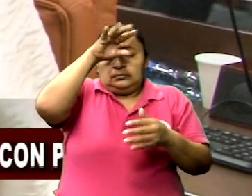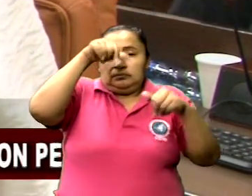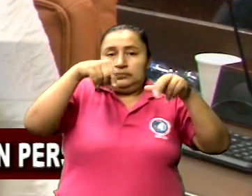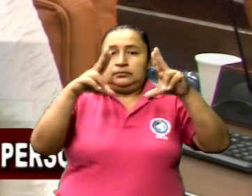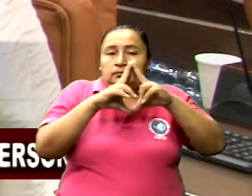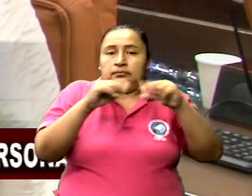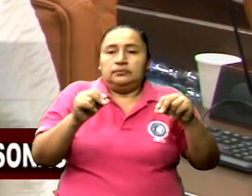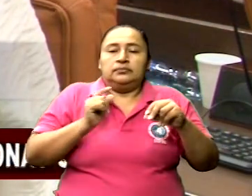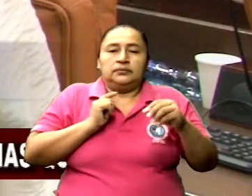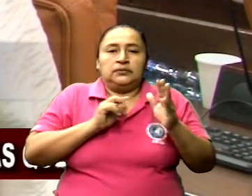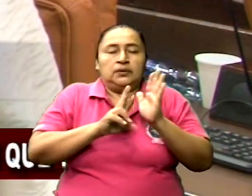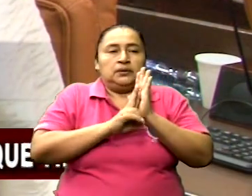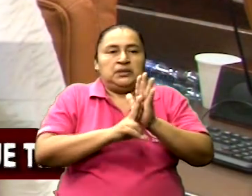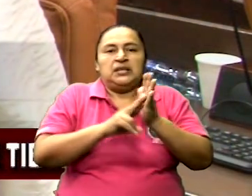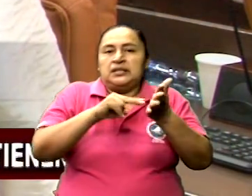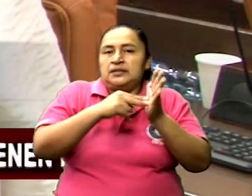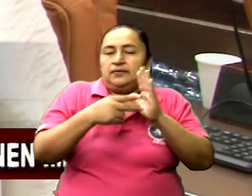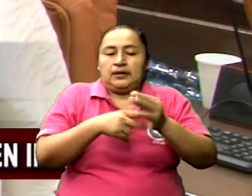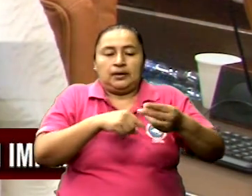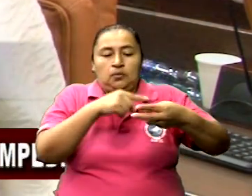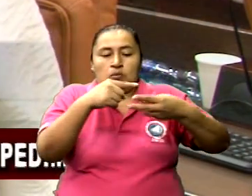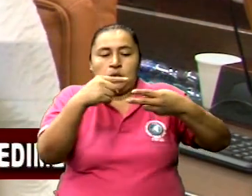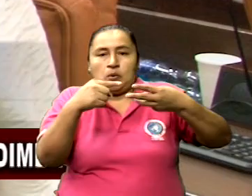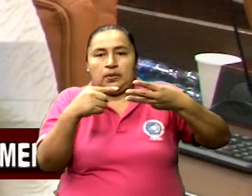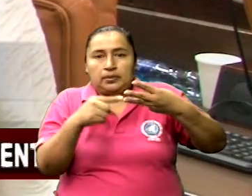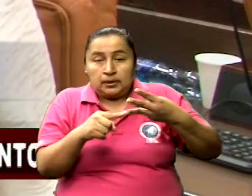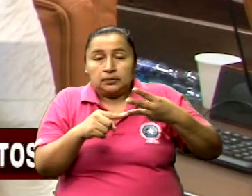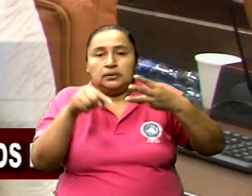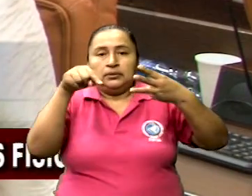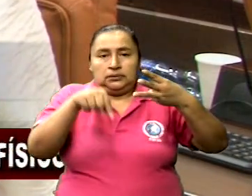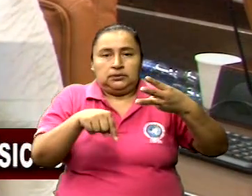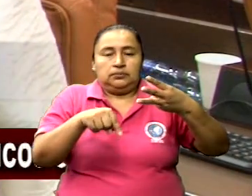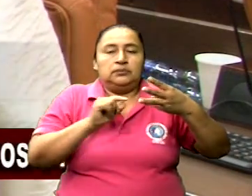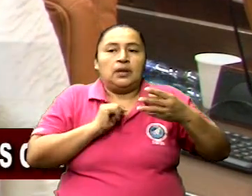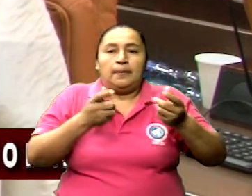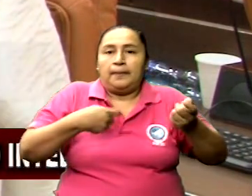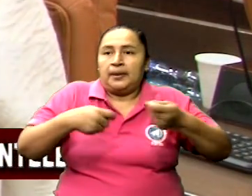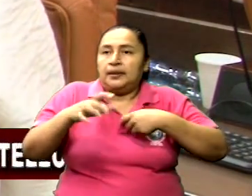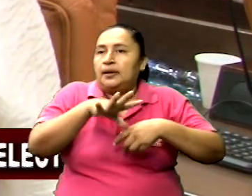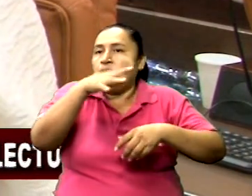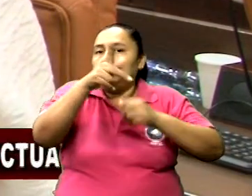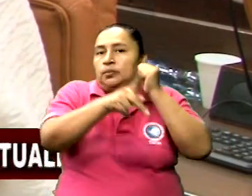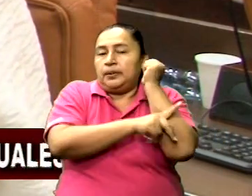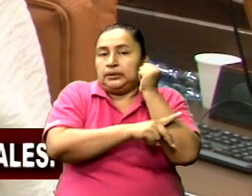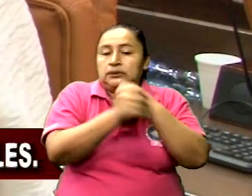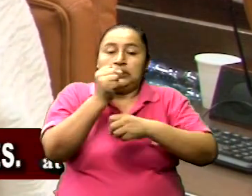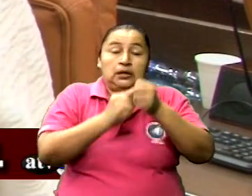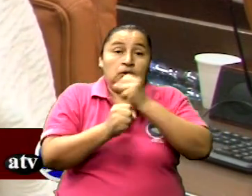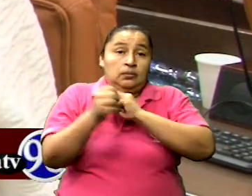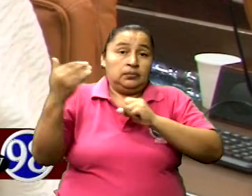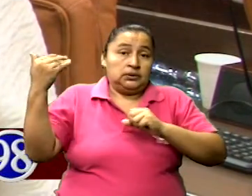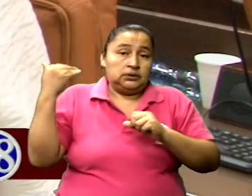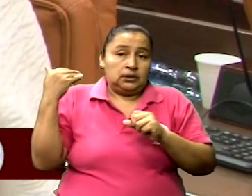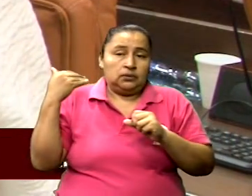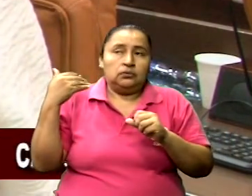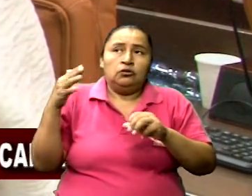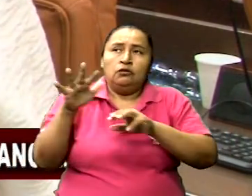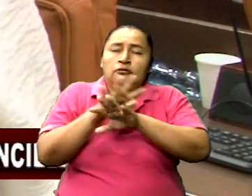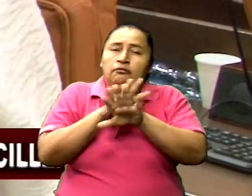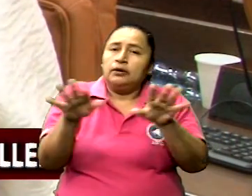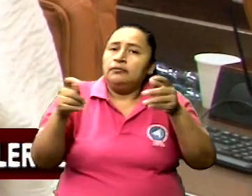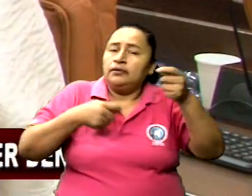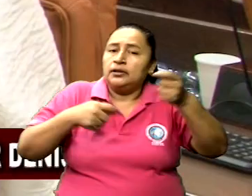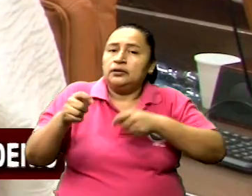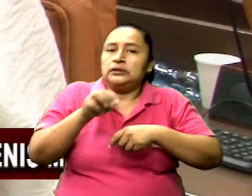país representa la tercera posición a nivel de las exportaciones. El año pasado se cerró con más